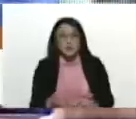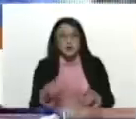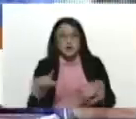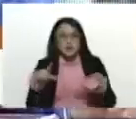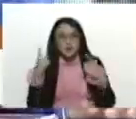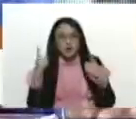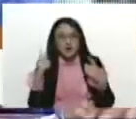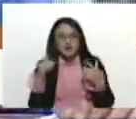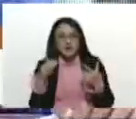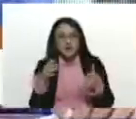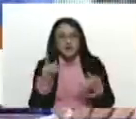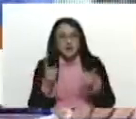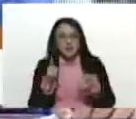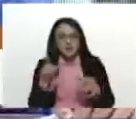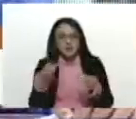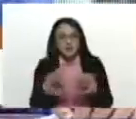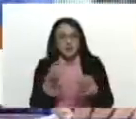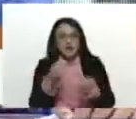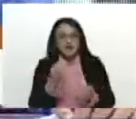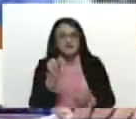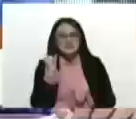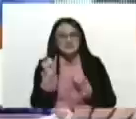guaira Los Mercenarios